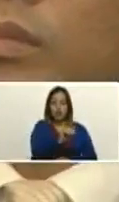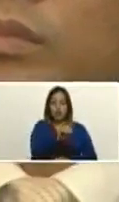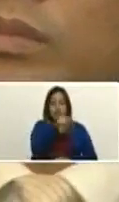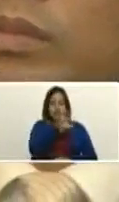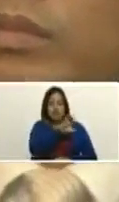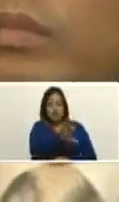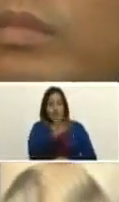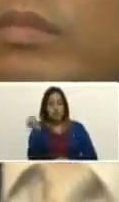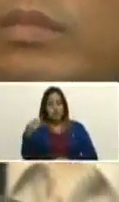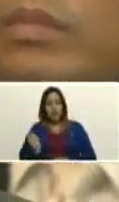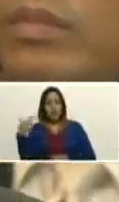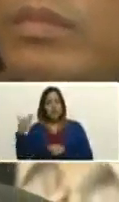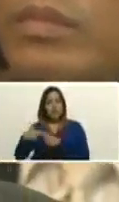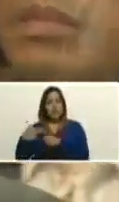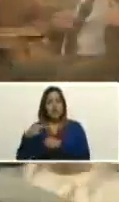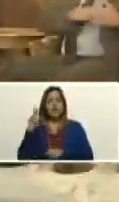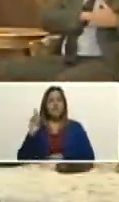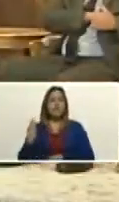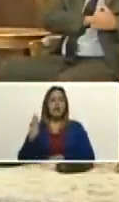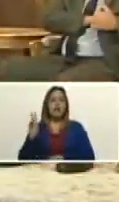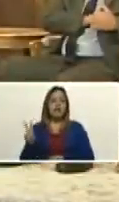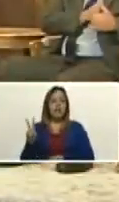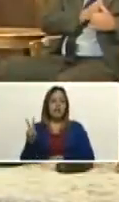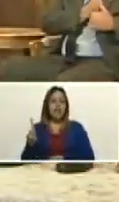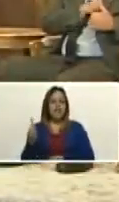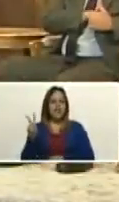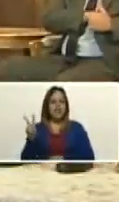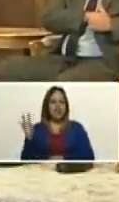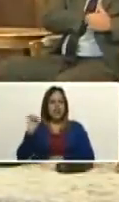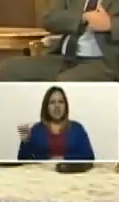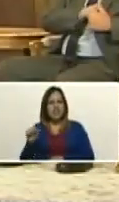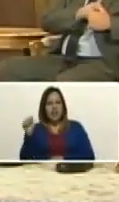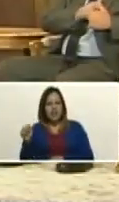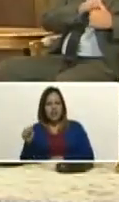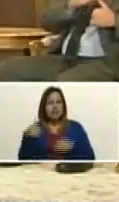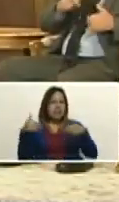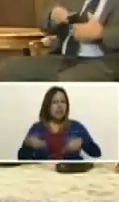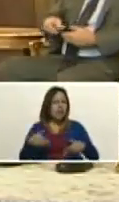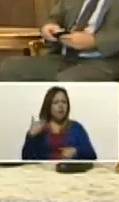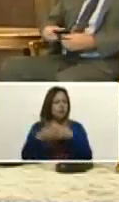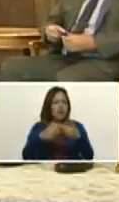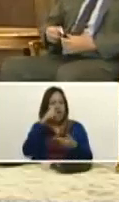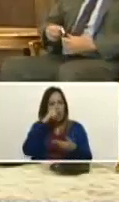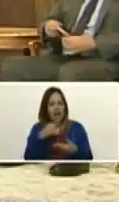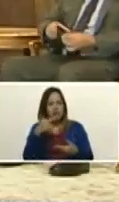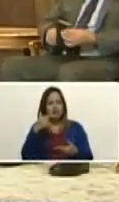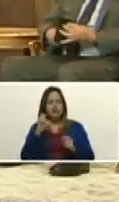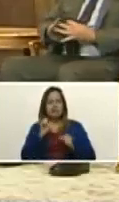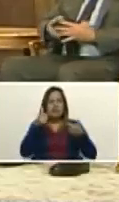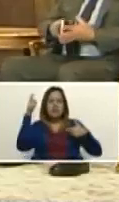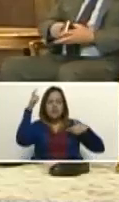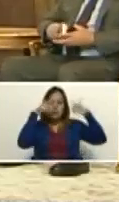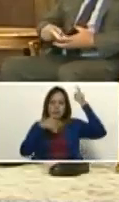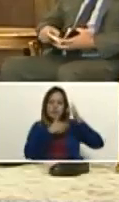canciller, es un empeño desde épocas de nuestro amado comandante Hugo Chávez